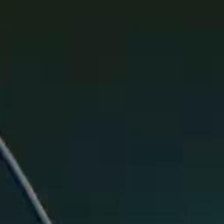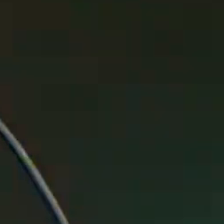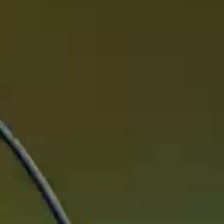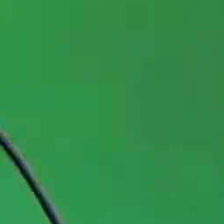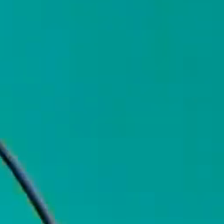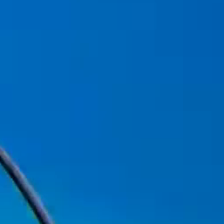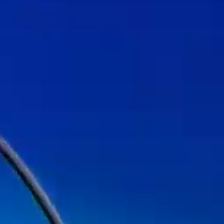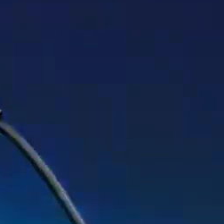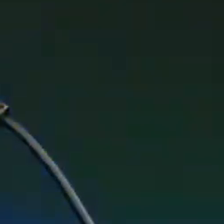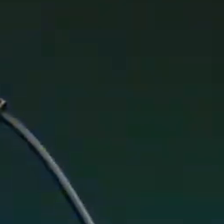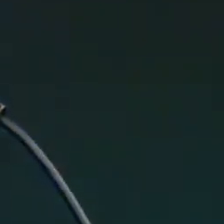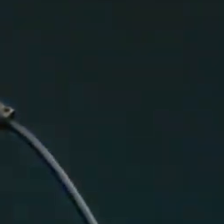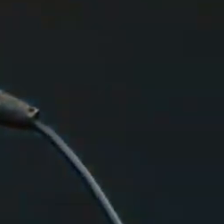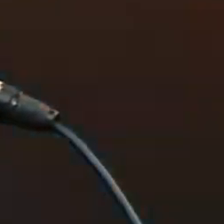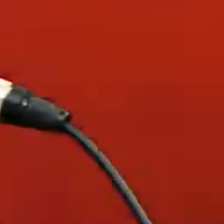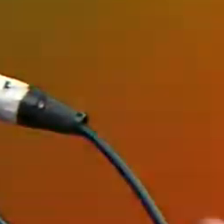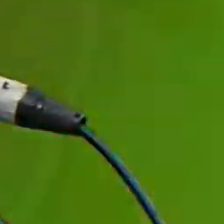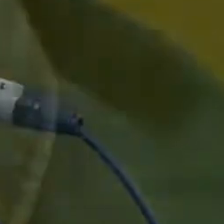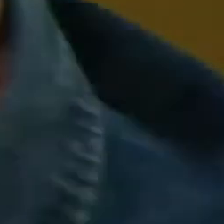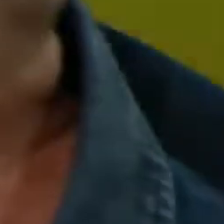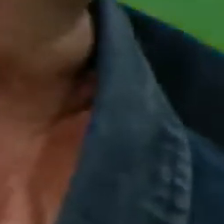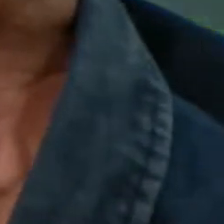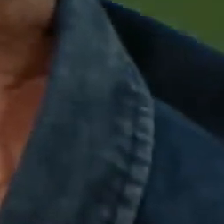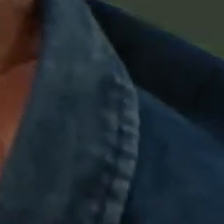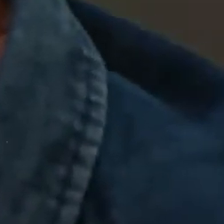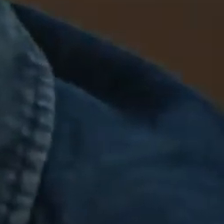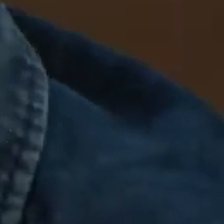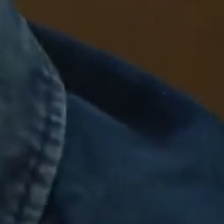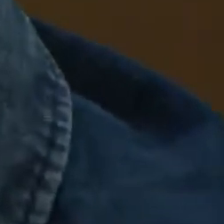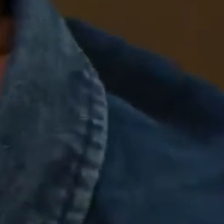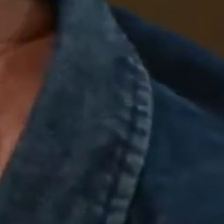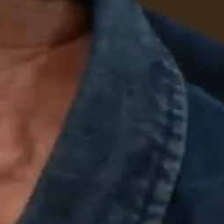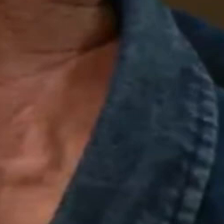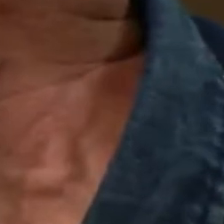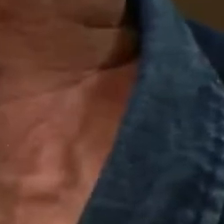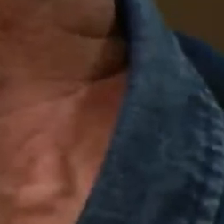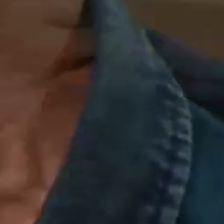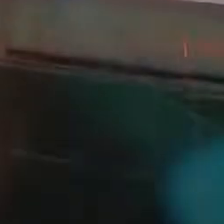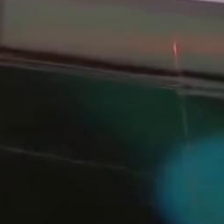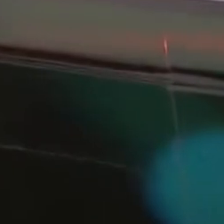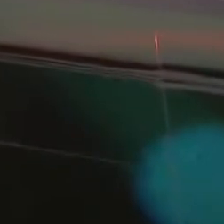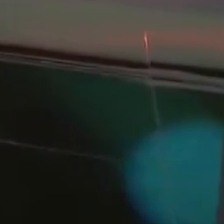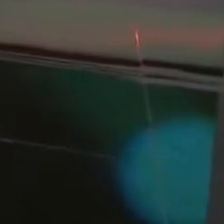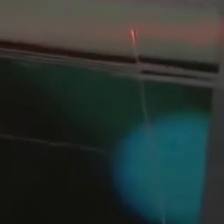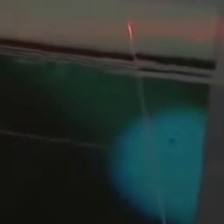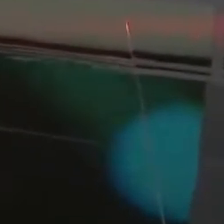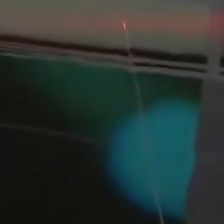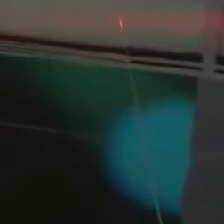la la la la. Por romper en la unión, aire puro Colón,